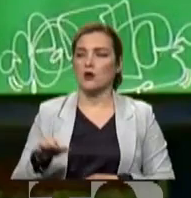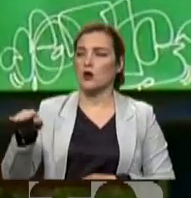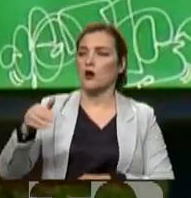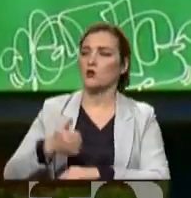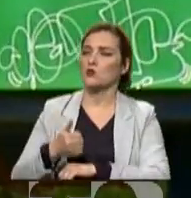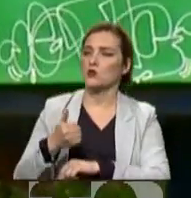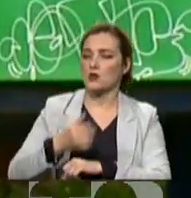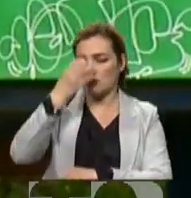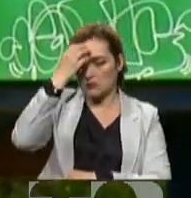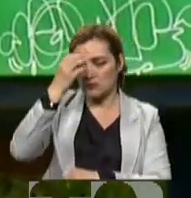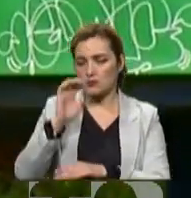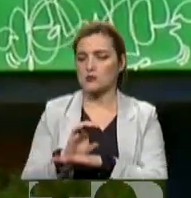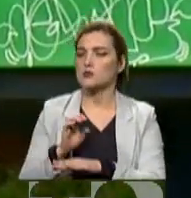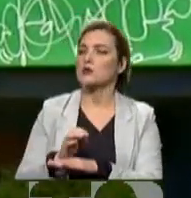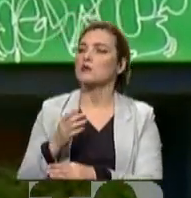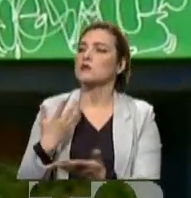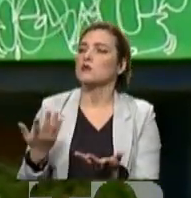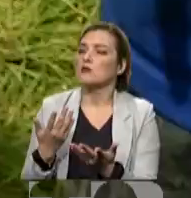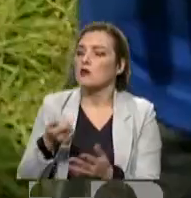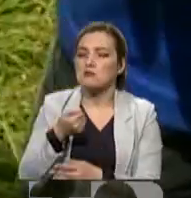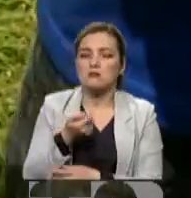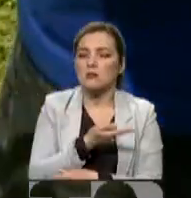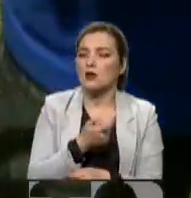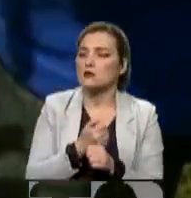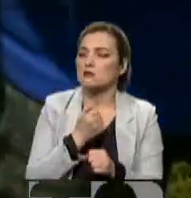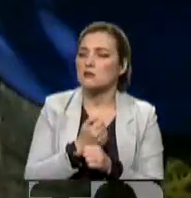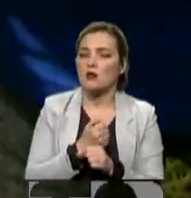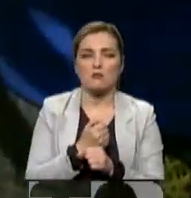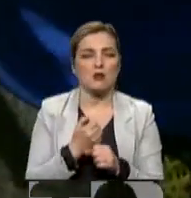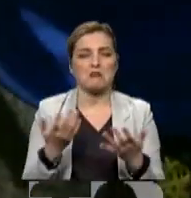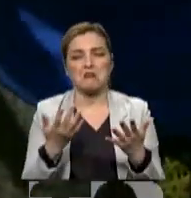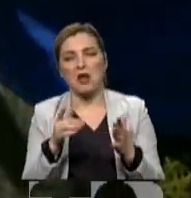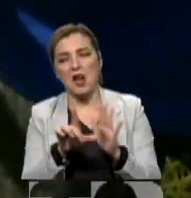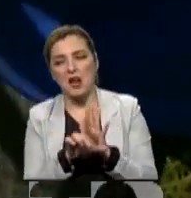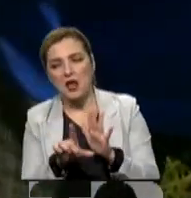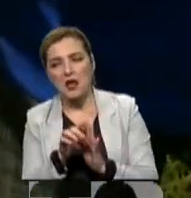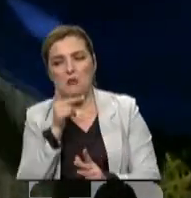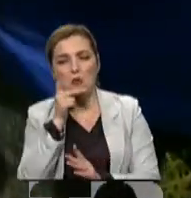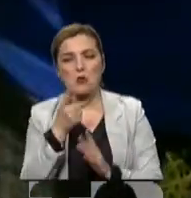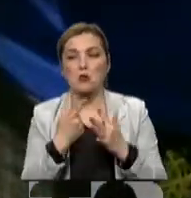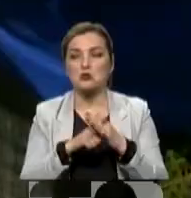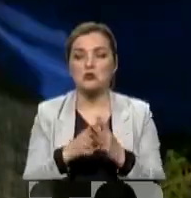las autoridades de educación para conocer si trabajan en alguna política pública de